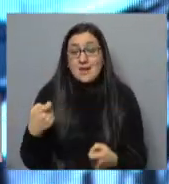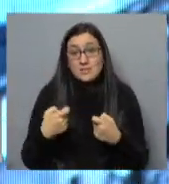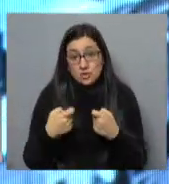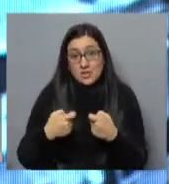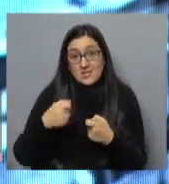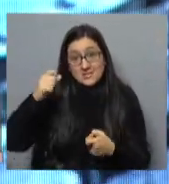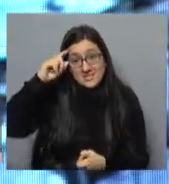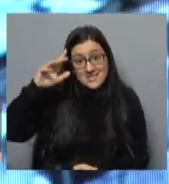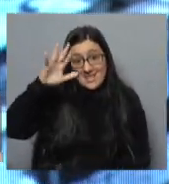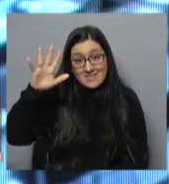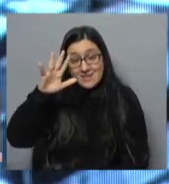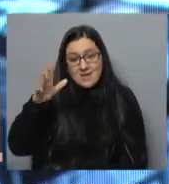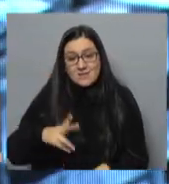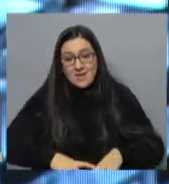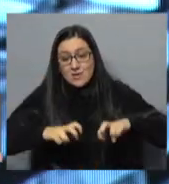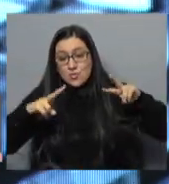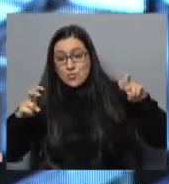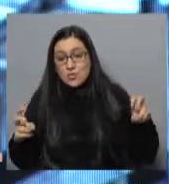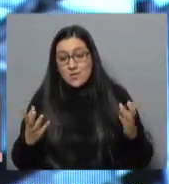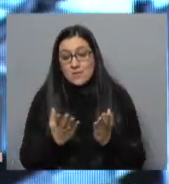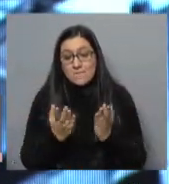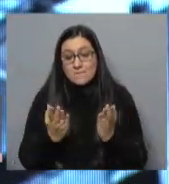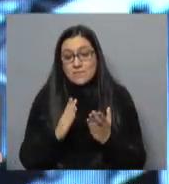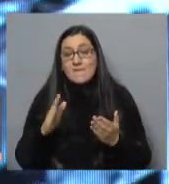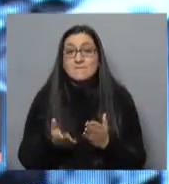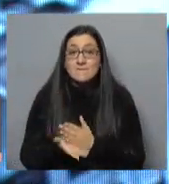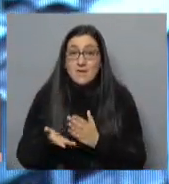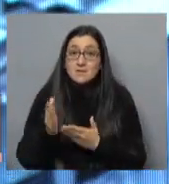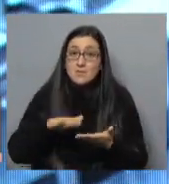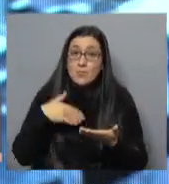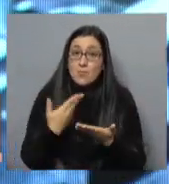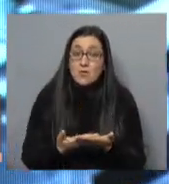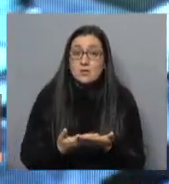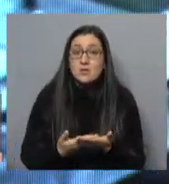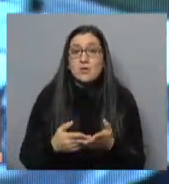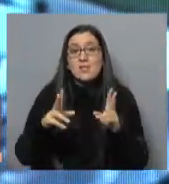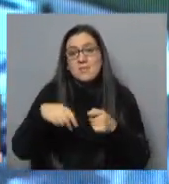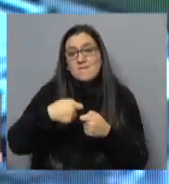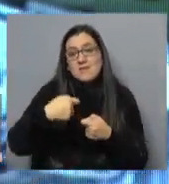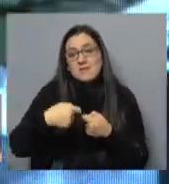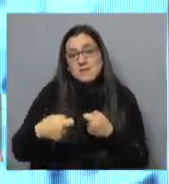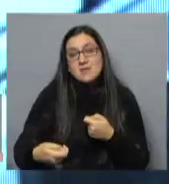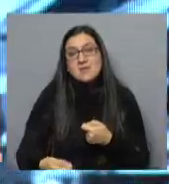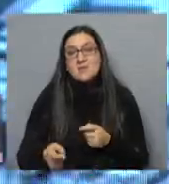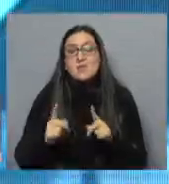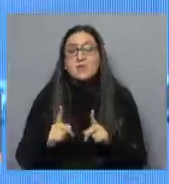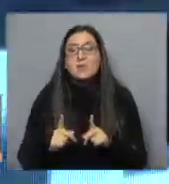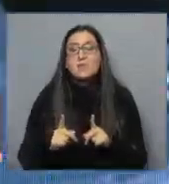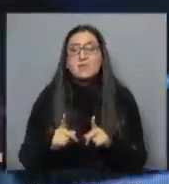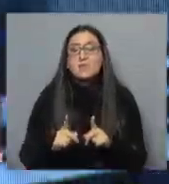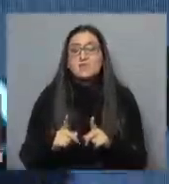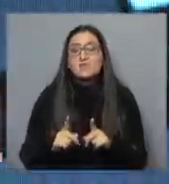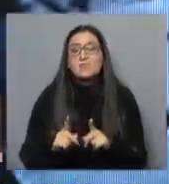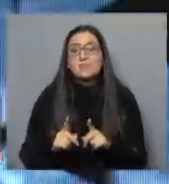Psiquiatría está estudiando y va a hacer propuestas en el tema del financiamiento y en el tema que